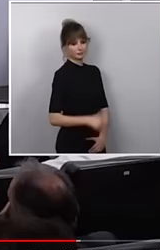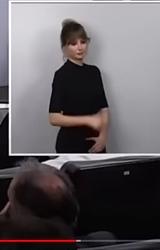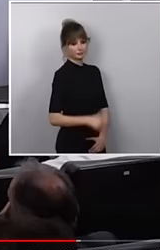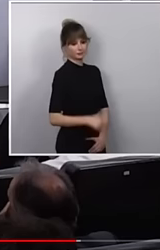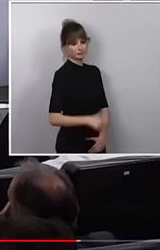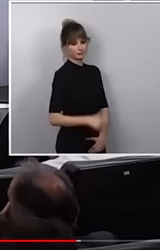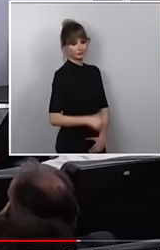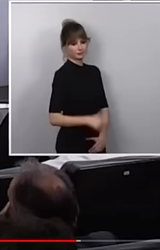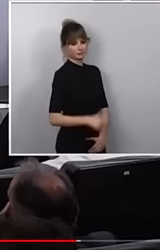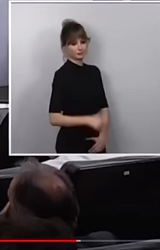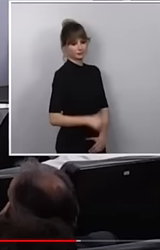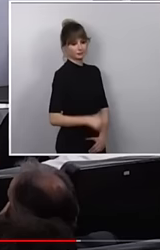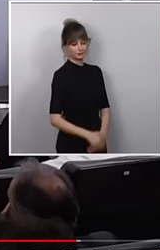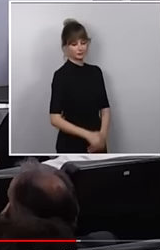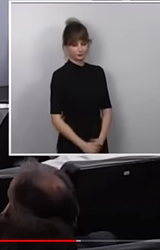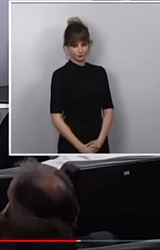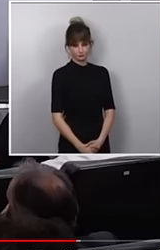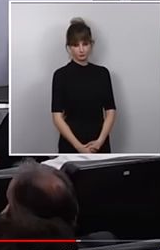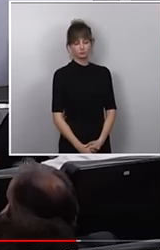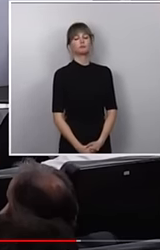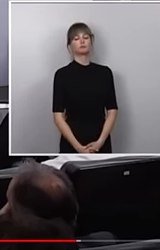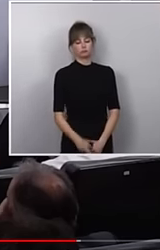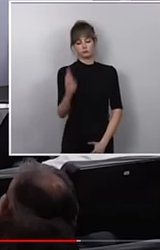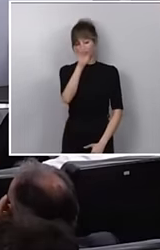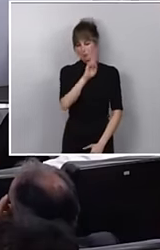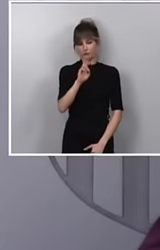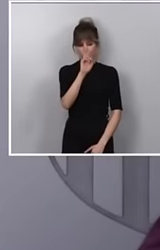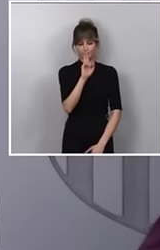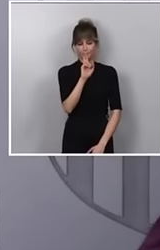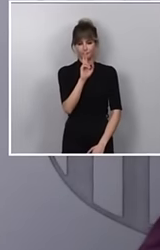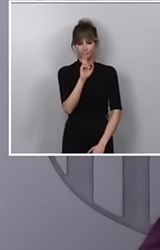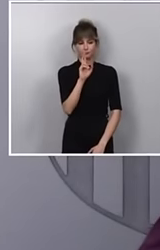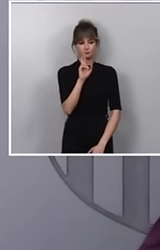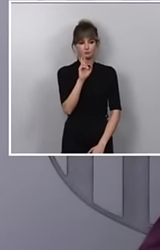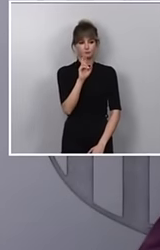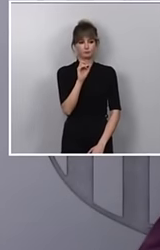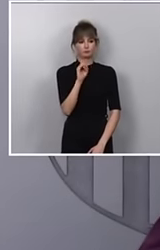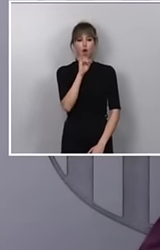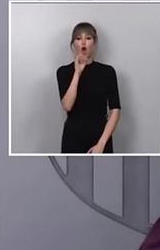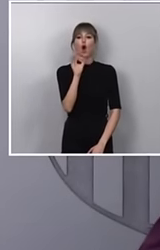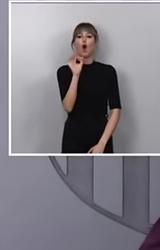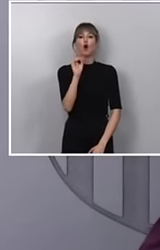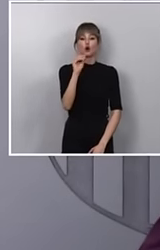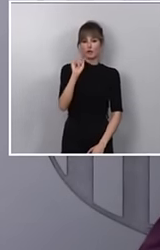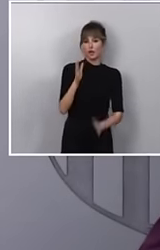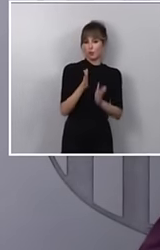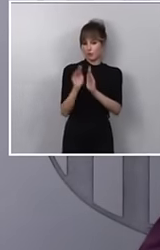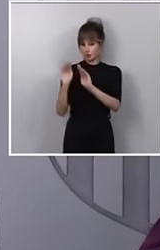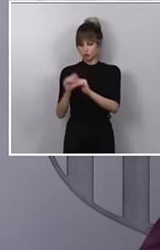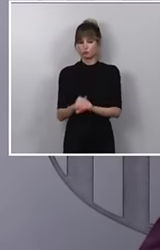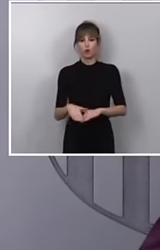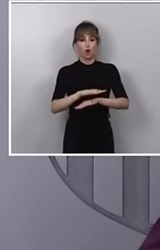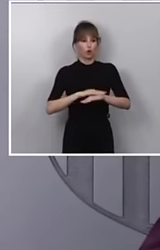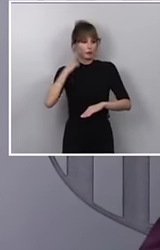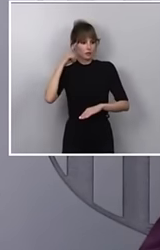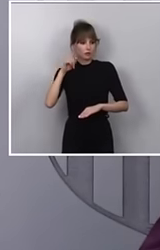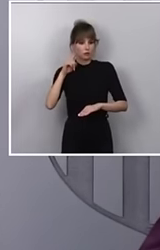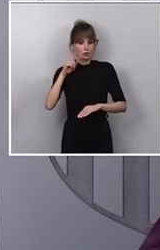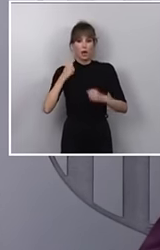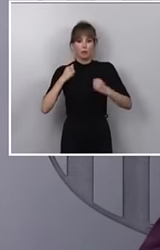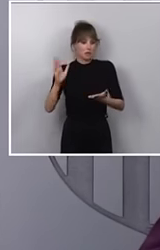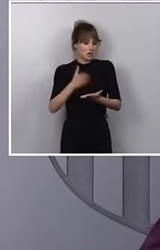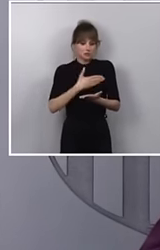cargo de gestionar esa situación. Reafirmo las palabras que le decía Jordi a su compañero. Este gobierno conoce perfectamente la separación de